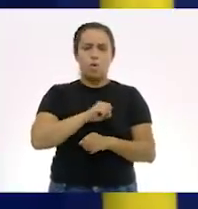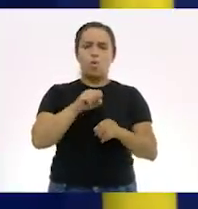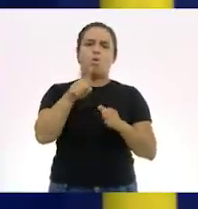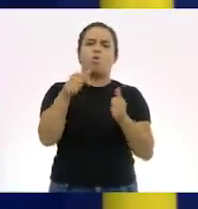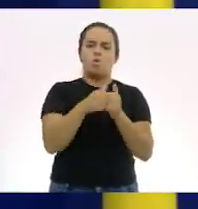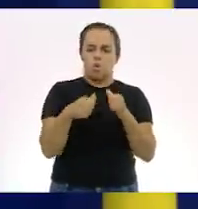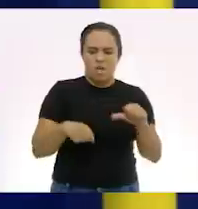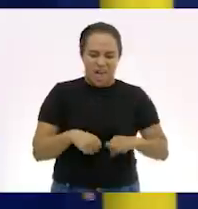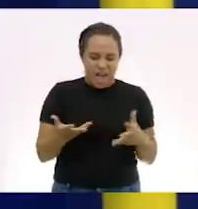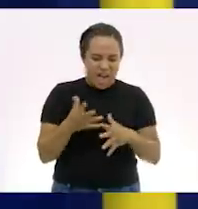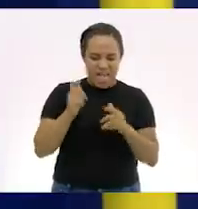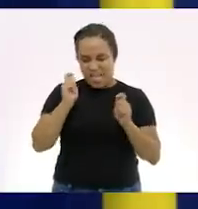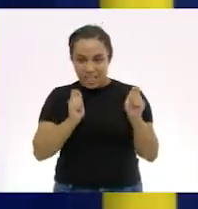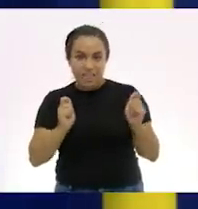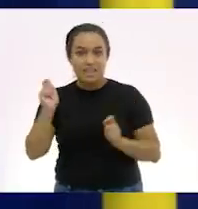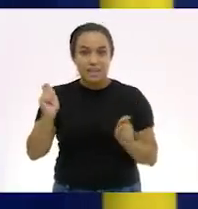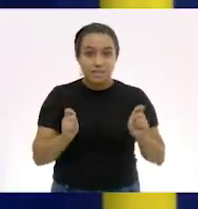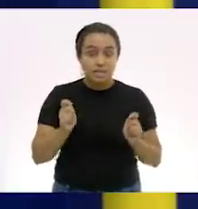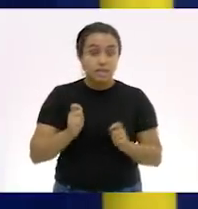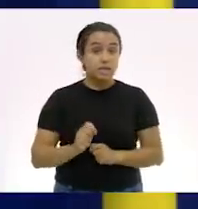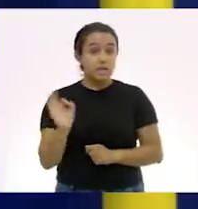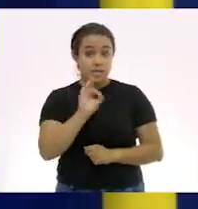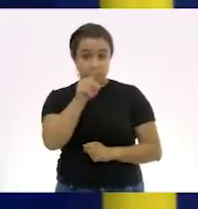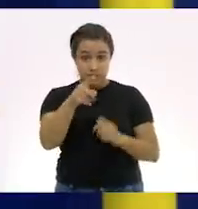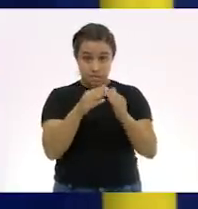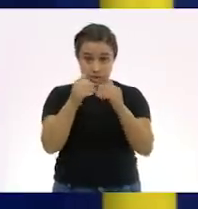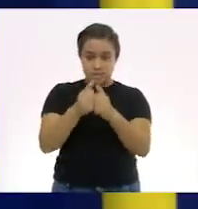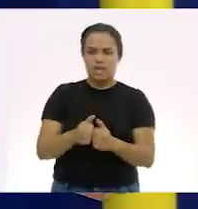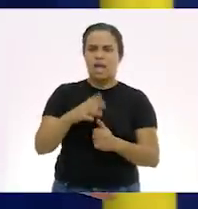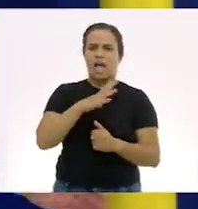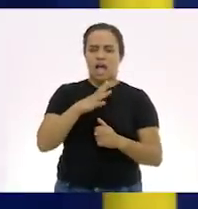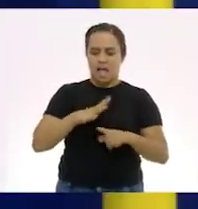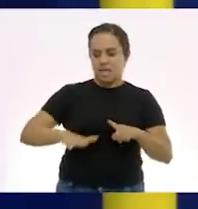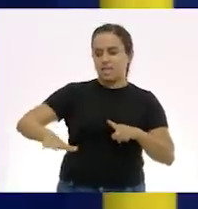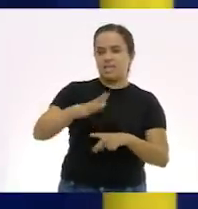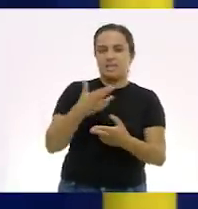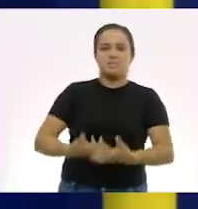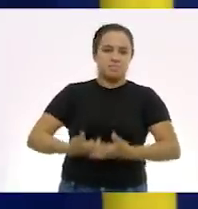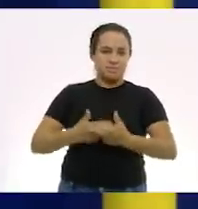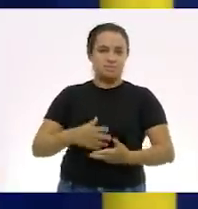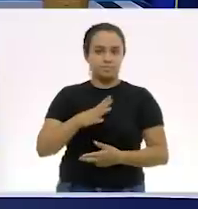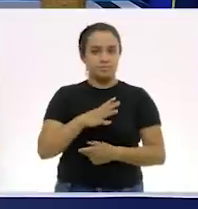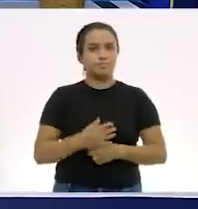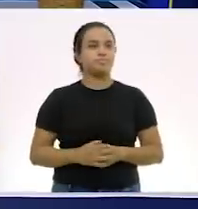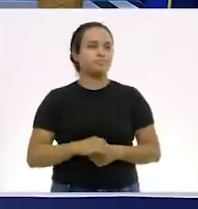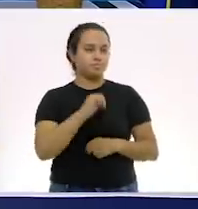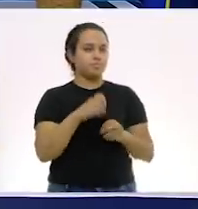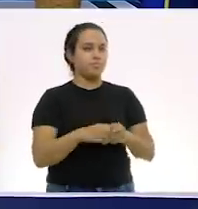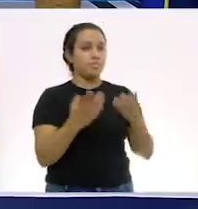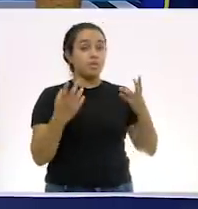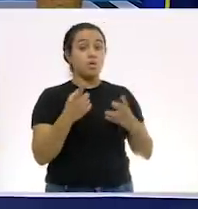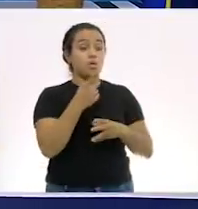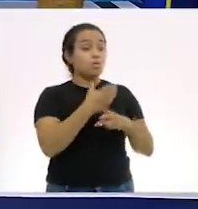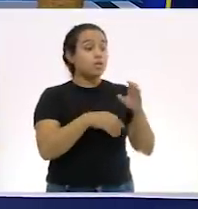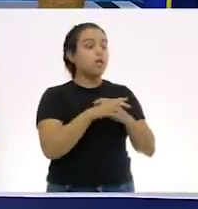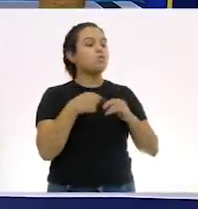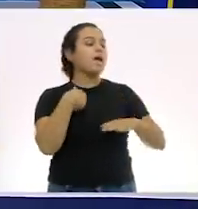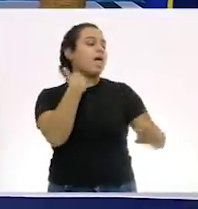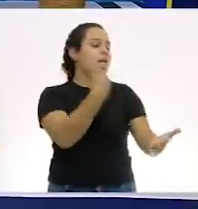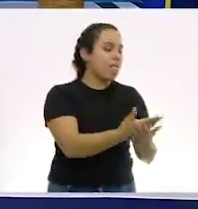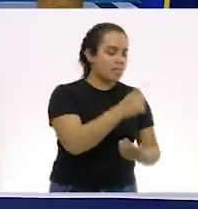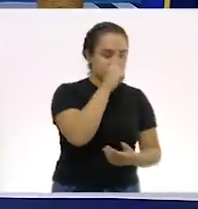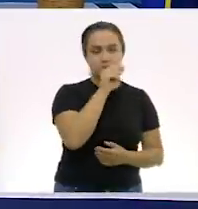esta actividad u otras. Excelente. Gracias por compartirla, maestro. Esta nos va a servir mucho para jugar en casita, con la familia, con los hermanos. Exacto. ¿Y